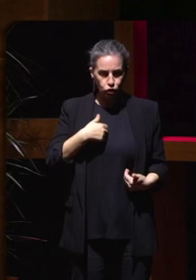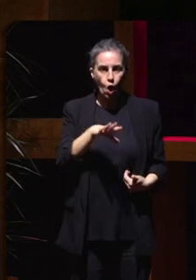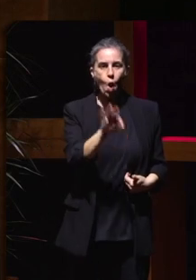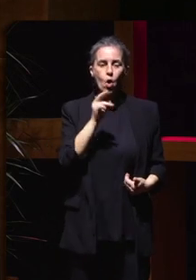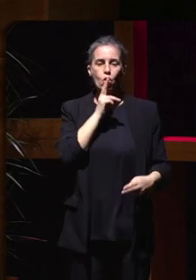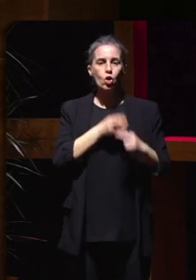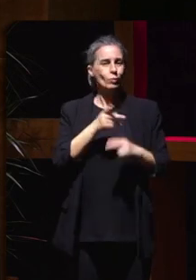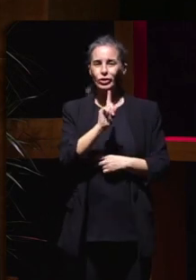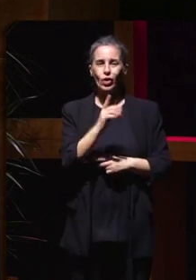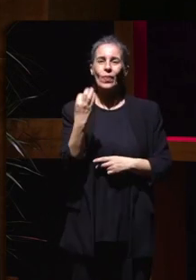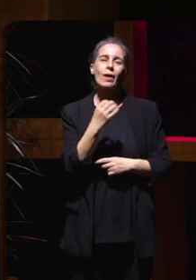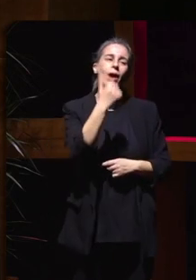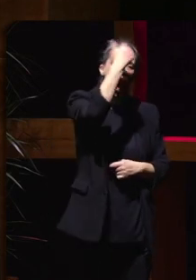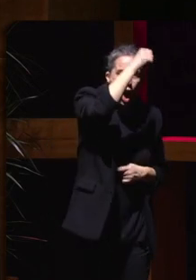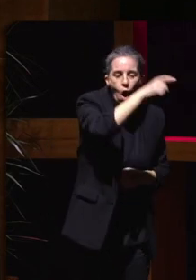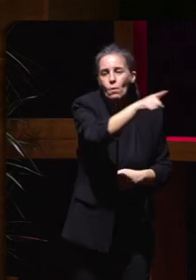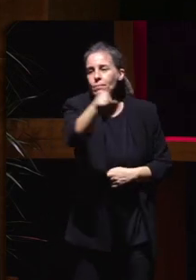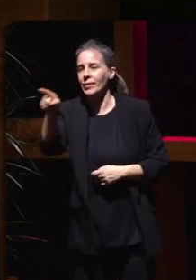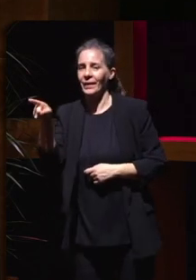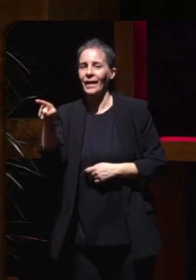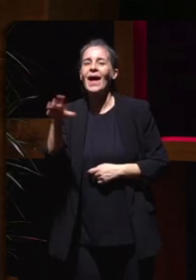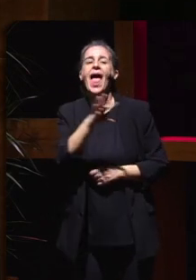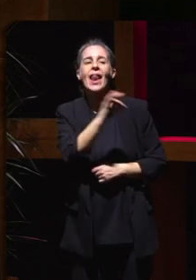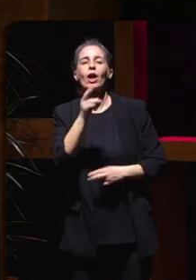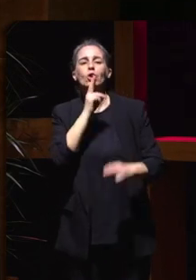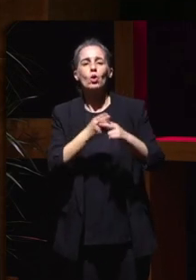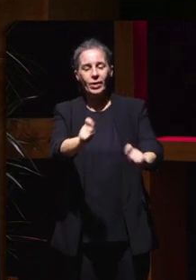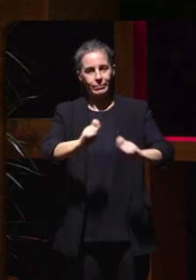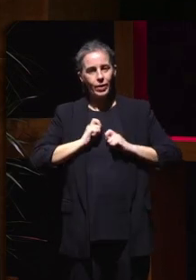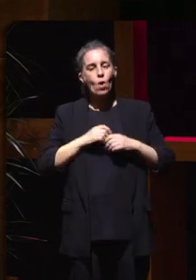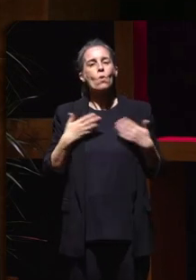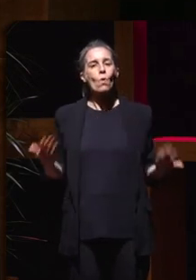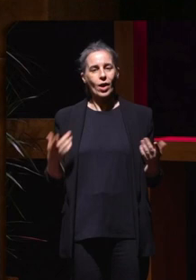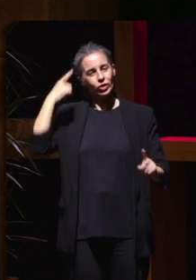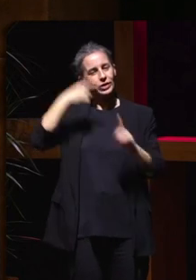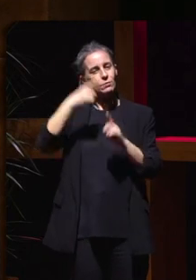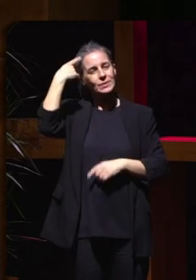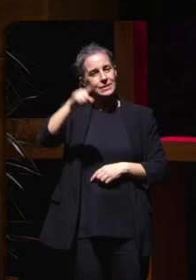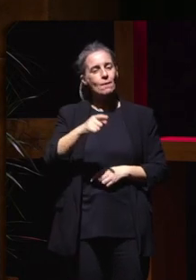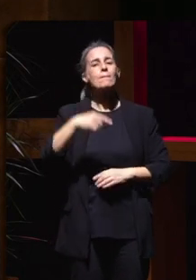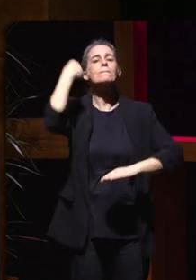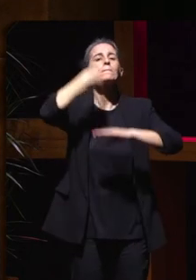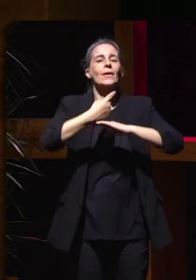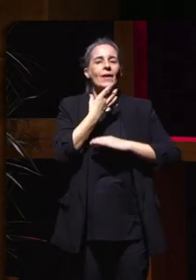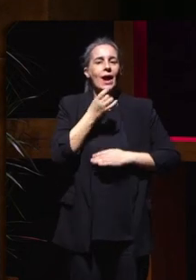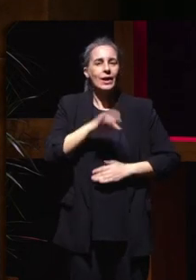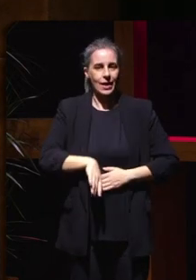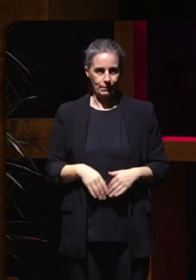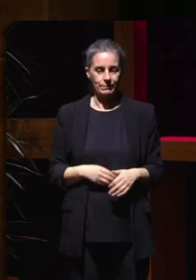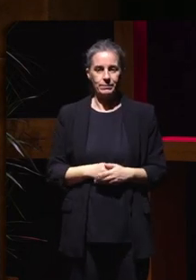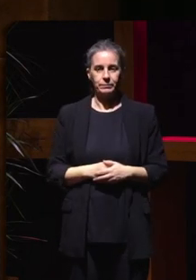no su círculo para que se salga a nos atribu no cale o macho referente donoso contorno